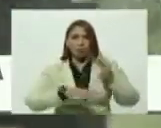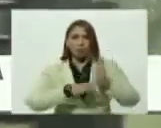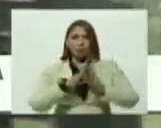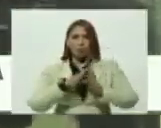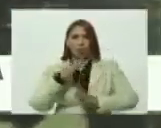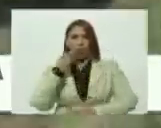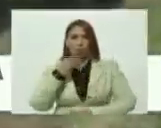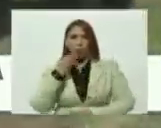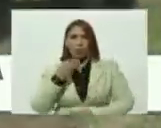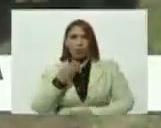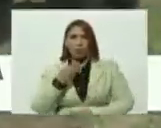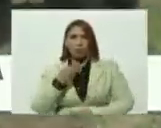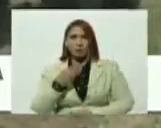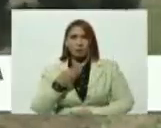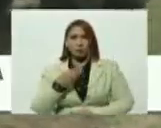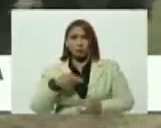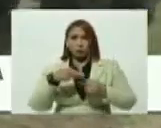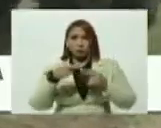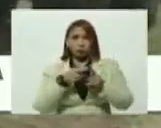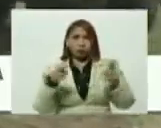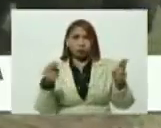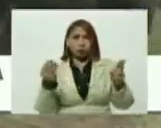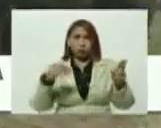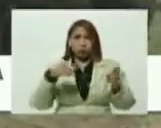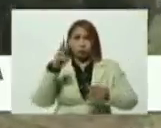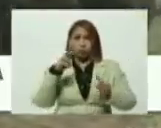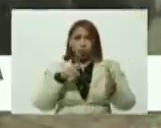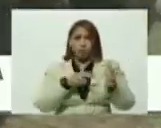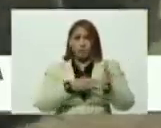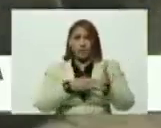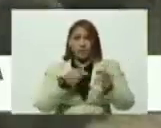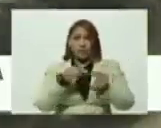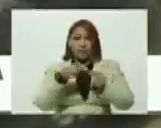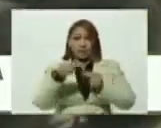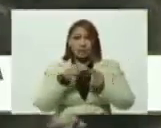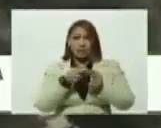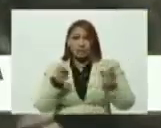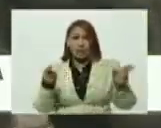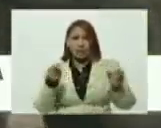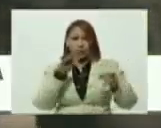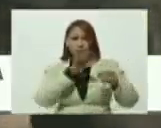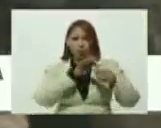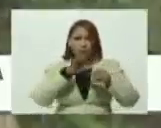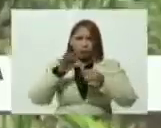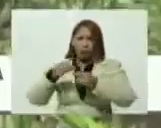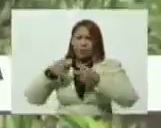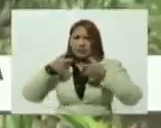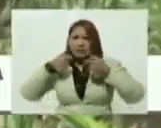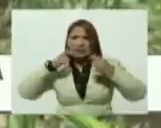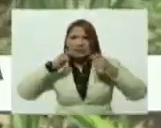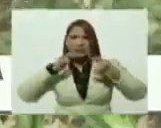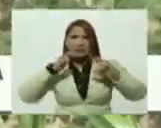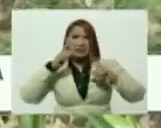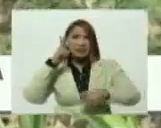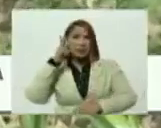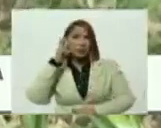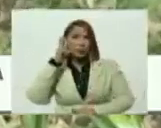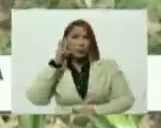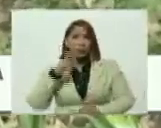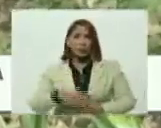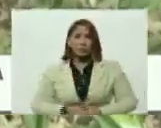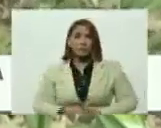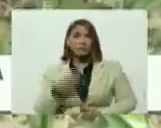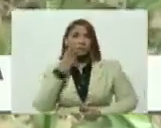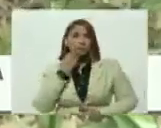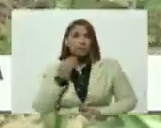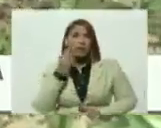una extensión de siembra de más de 2.000 hectáreas de este cultivo. Es importante que escuchemos la